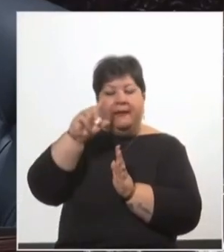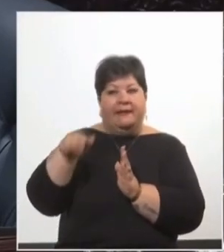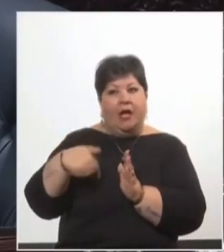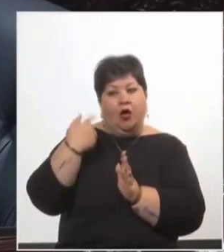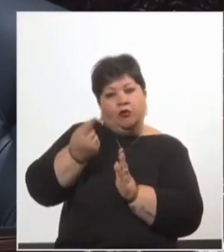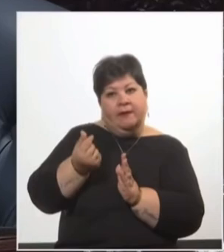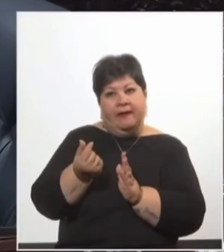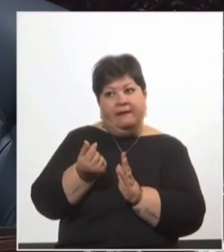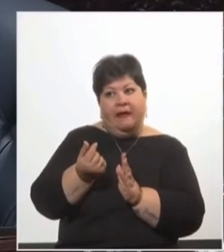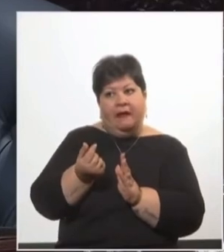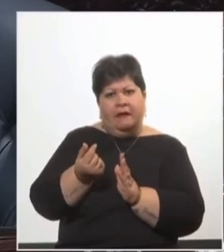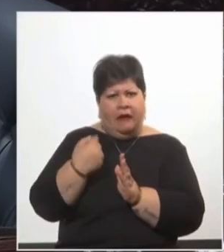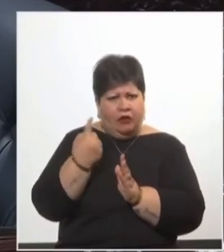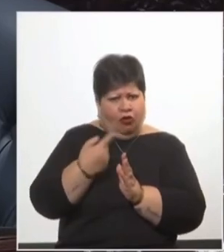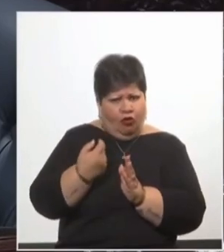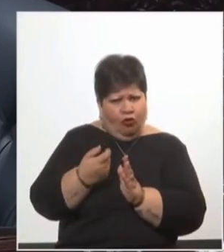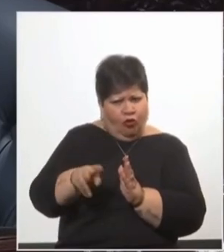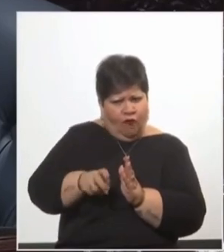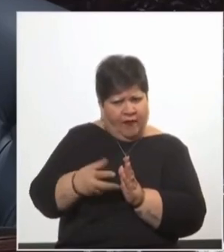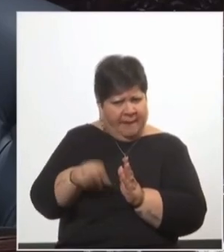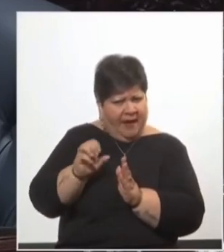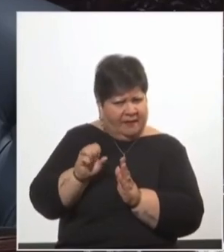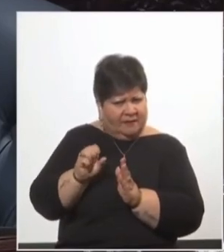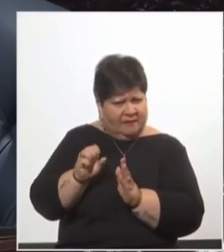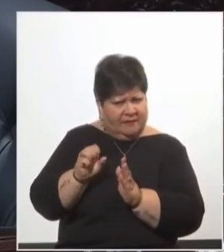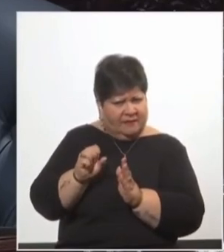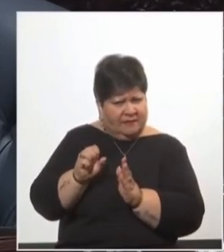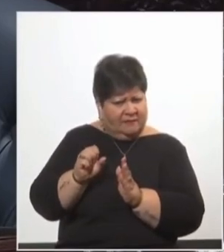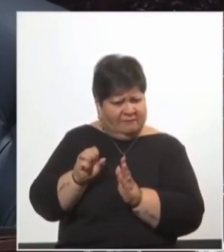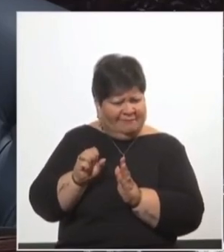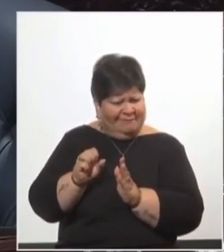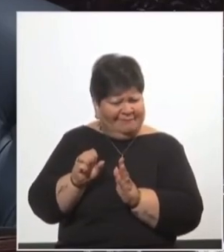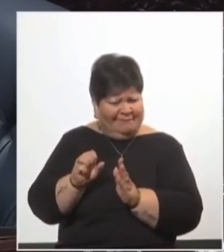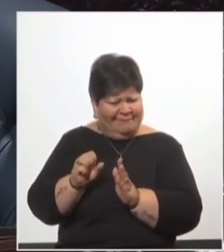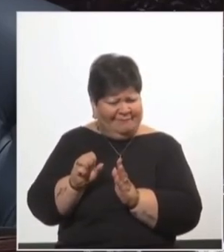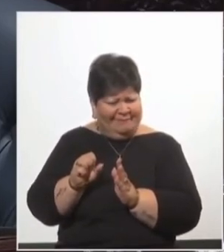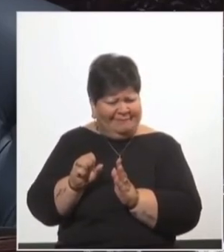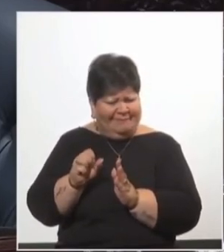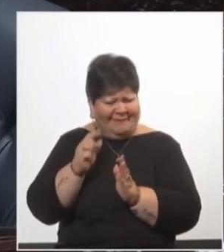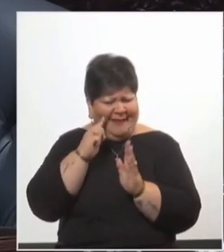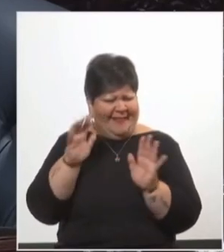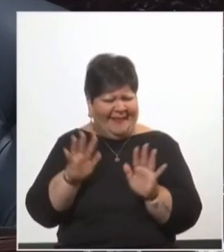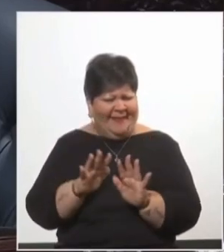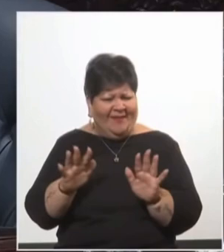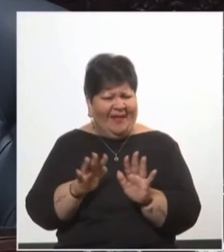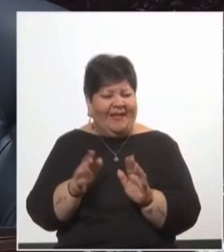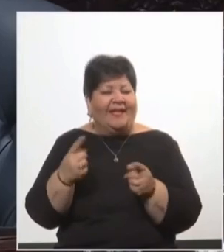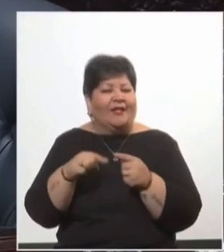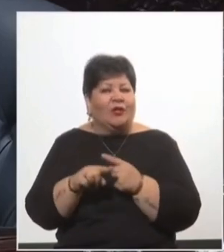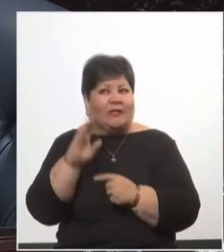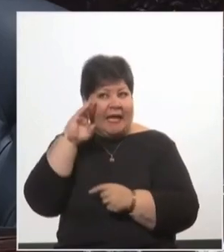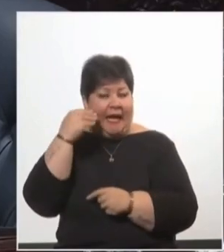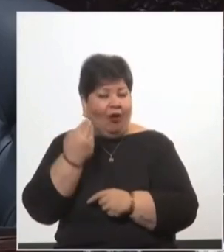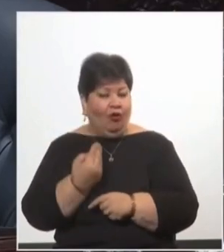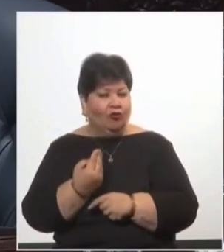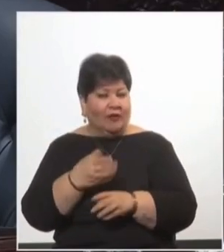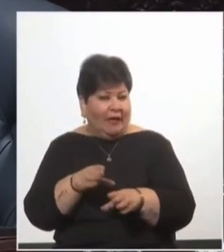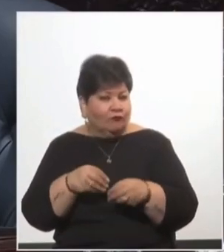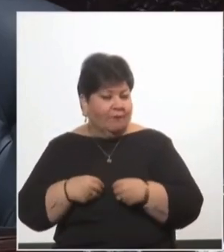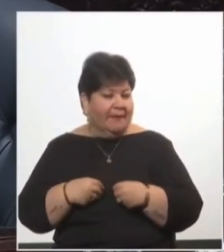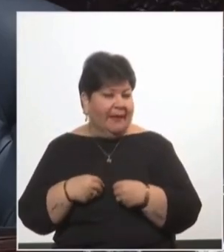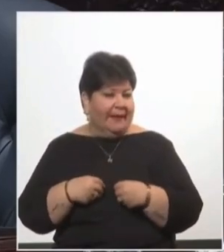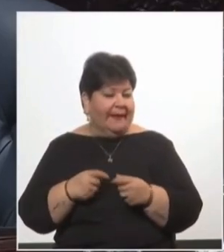mundo cobre más. No tiene sentido. Entonces es hacerse cargo, es reconocer que estos